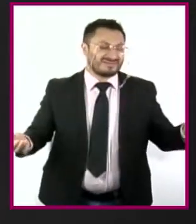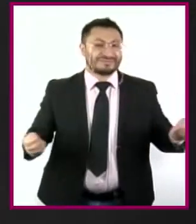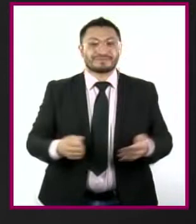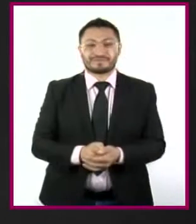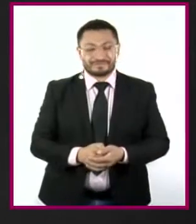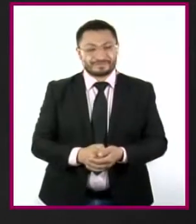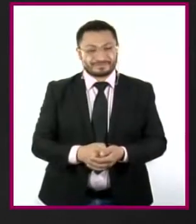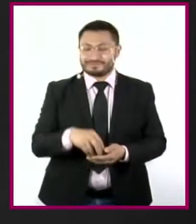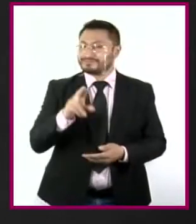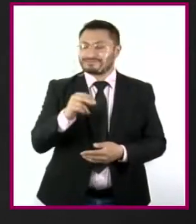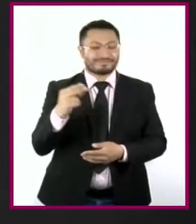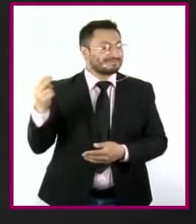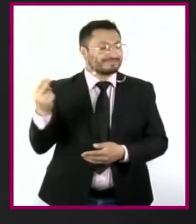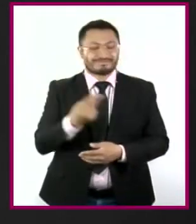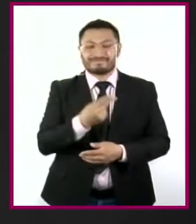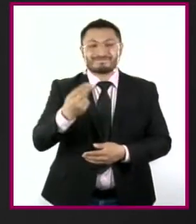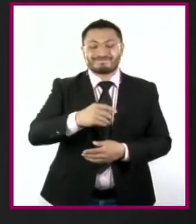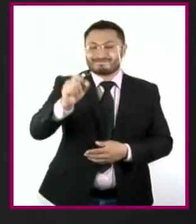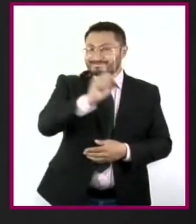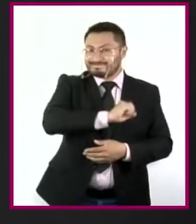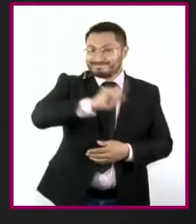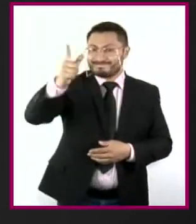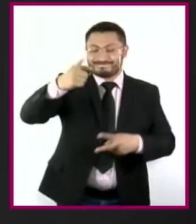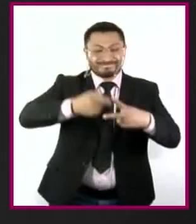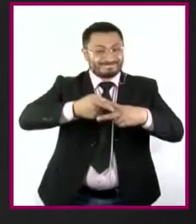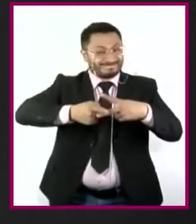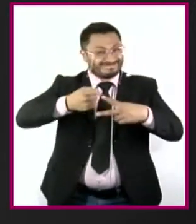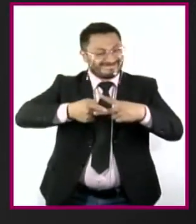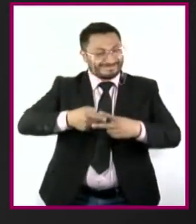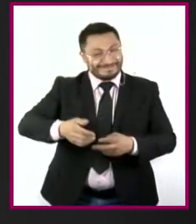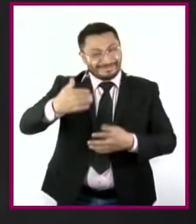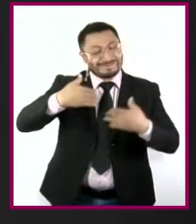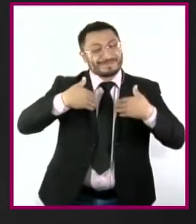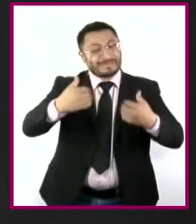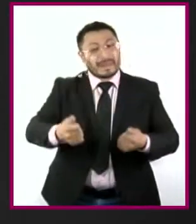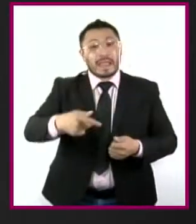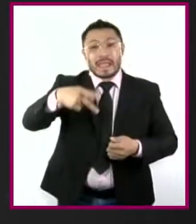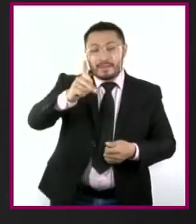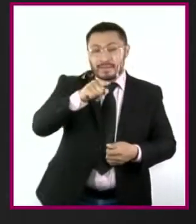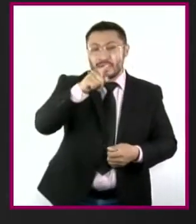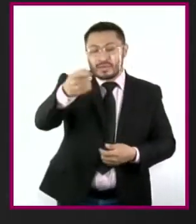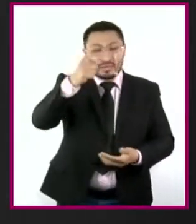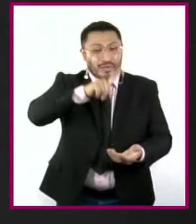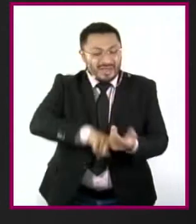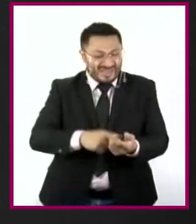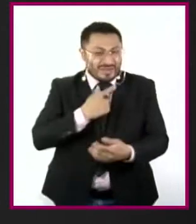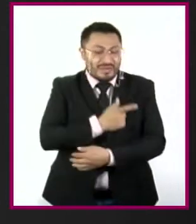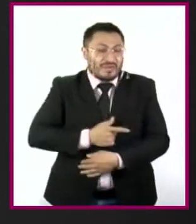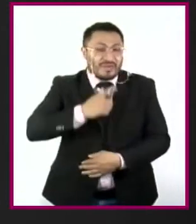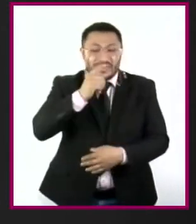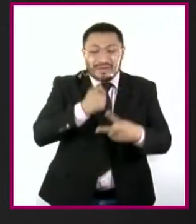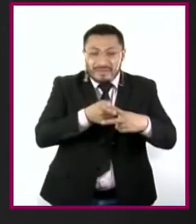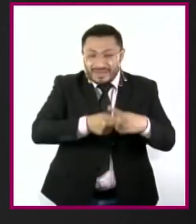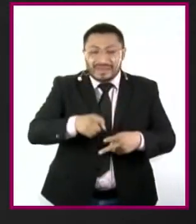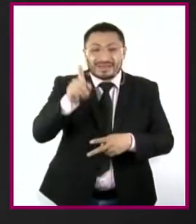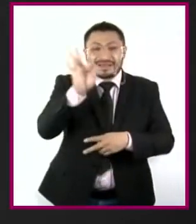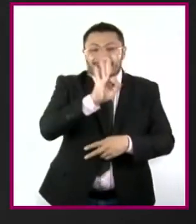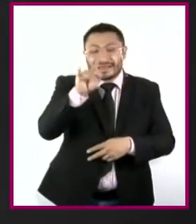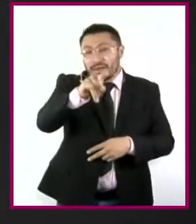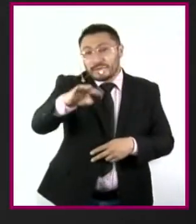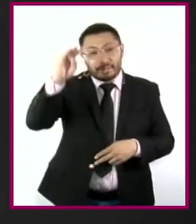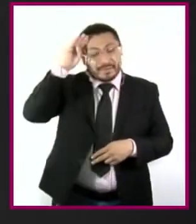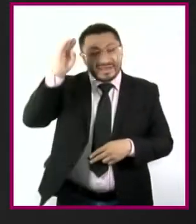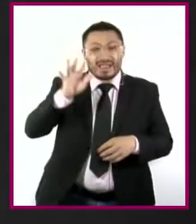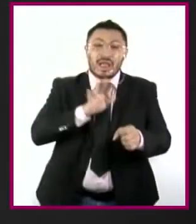No es necesario ser un experto matemático para ver esto. Pero si tienen espíritu matemático, posiblemente se pregunten,